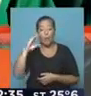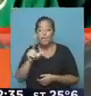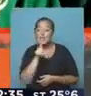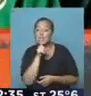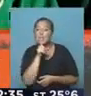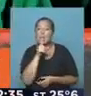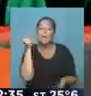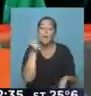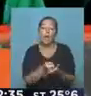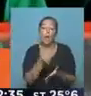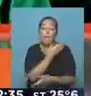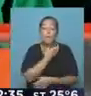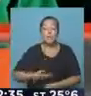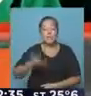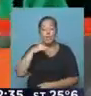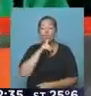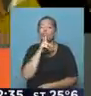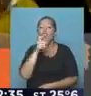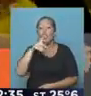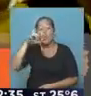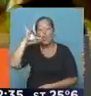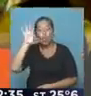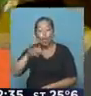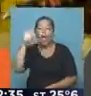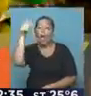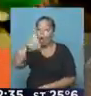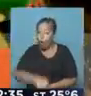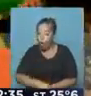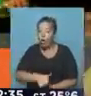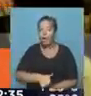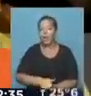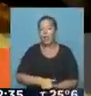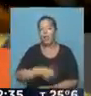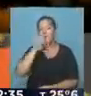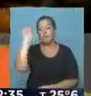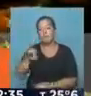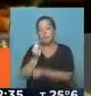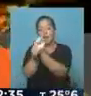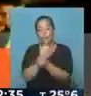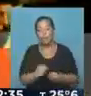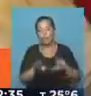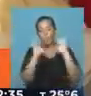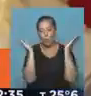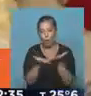al entonces presidente Alejandro Toledo sobre quien pesa ahora una orden de captura